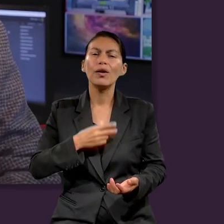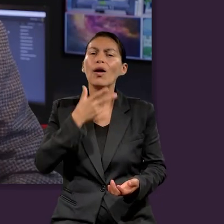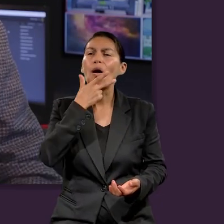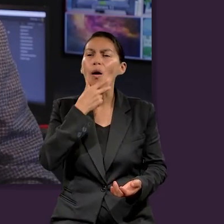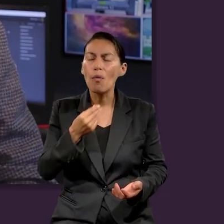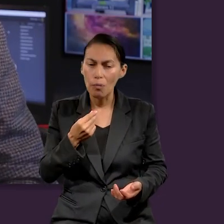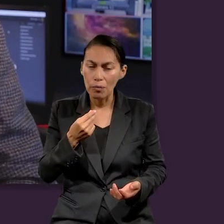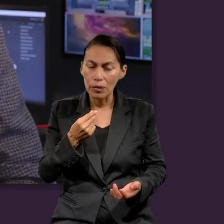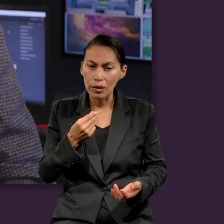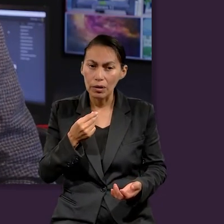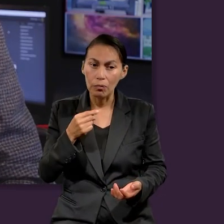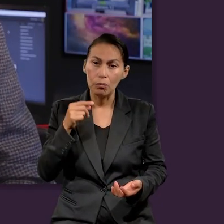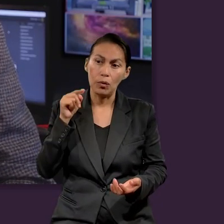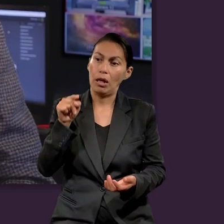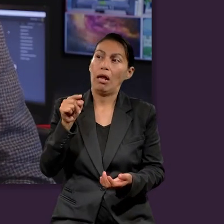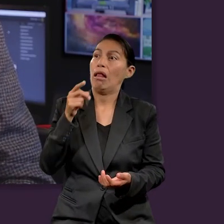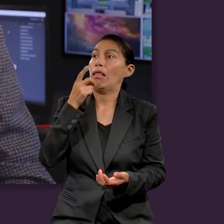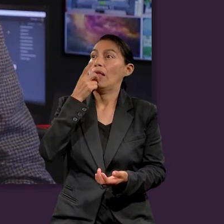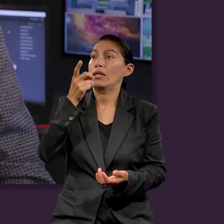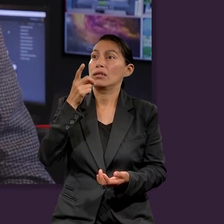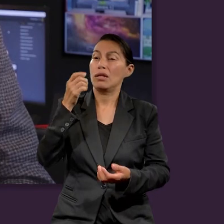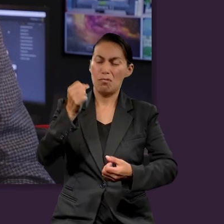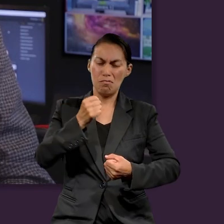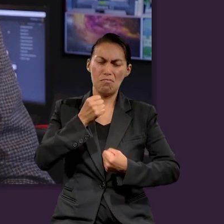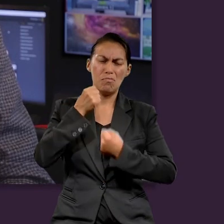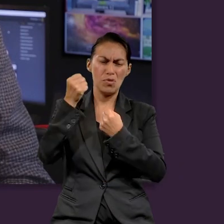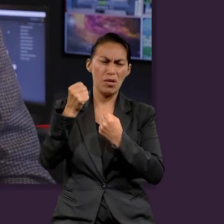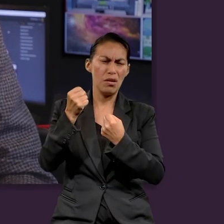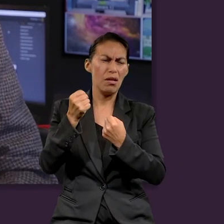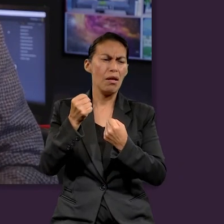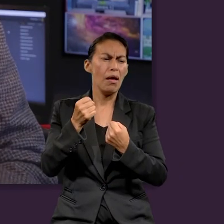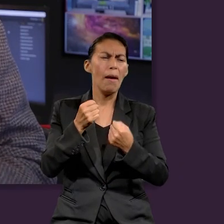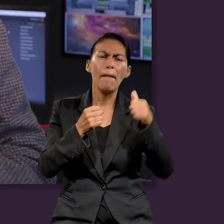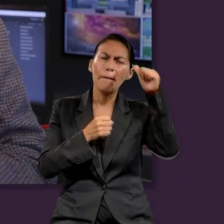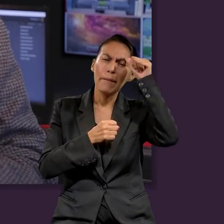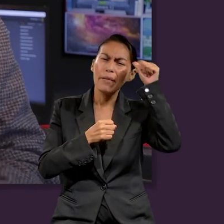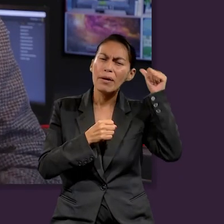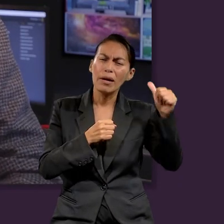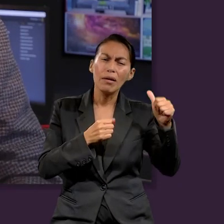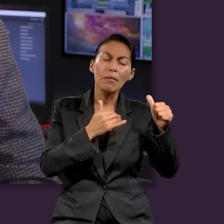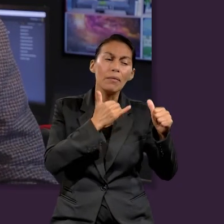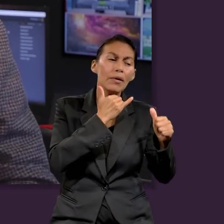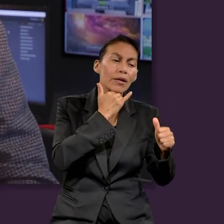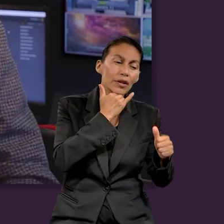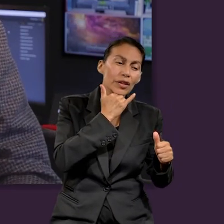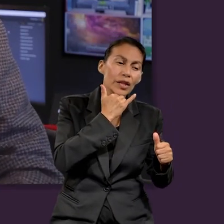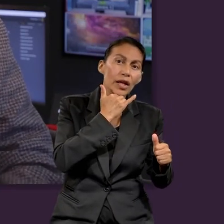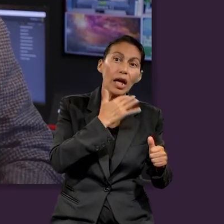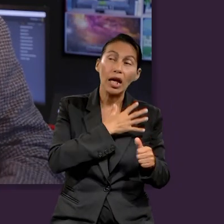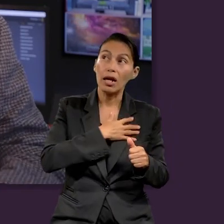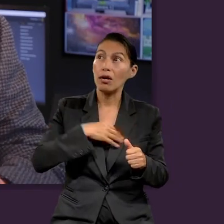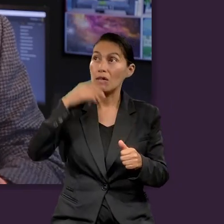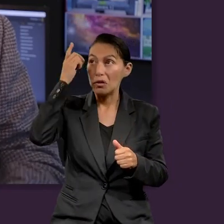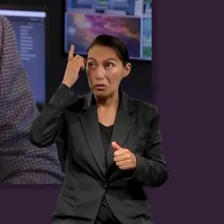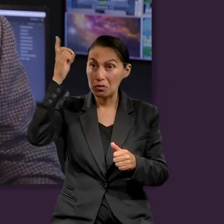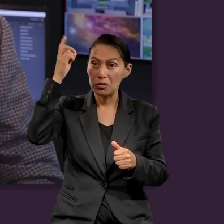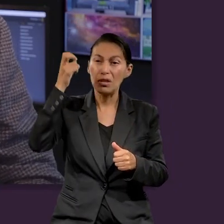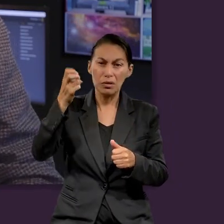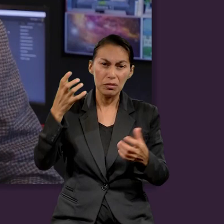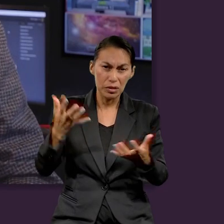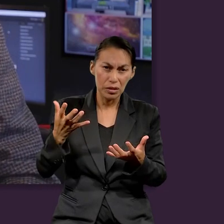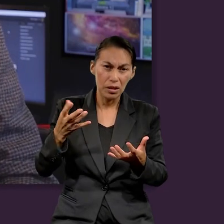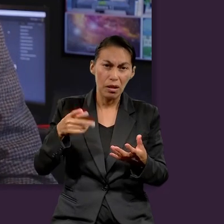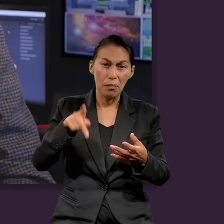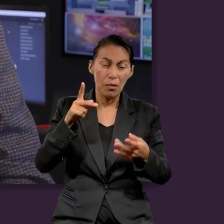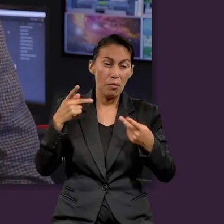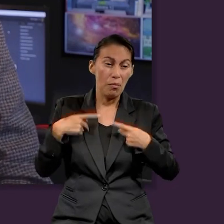un poco su mesianismo porque decir que no solamente tenía poder de perdonar pecados y ser declarado hijo de